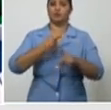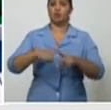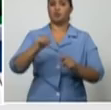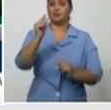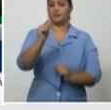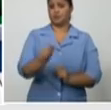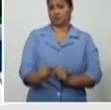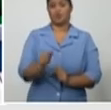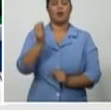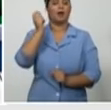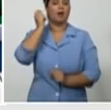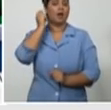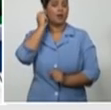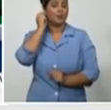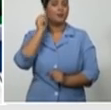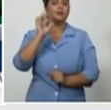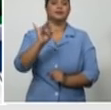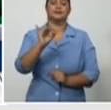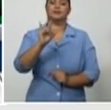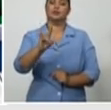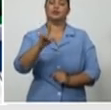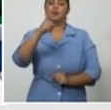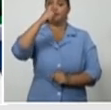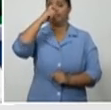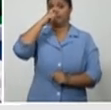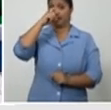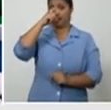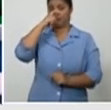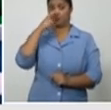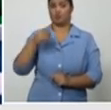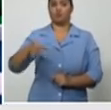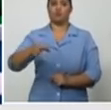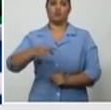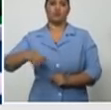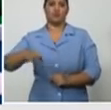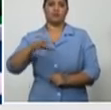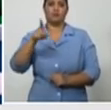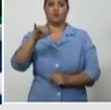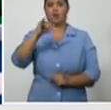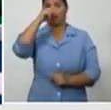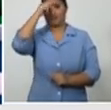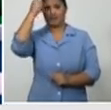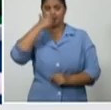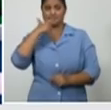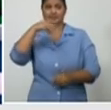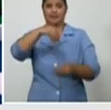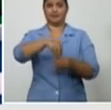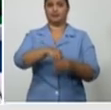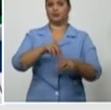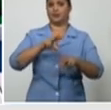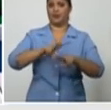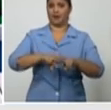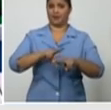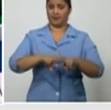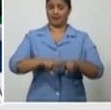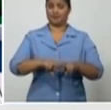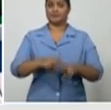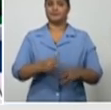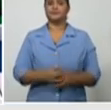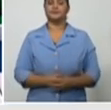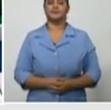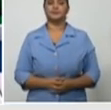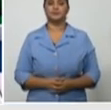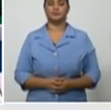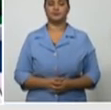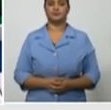paciente de 79 años de edad del municipio de La Lisa, aquí en la provincia de La Habana,